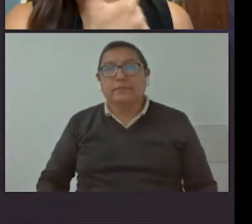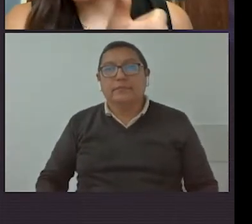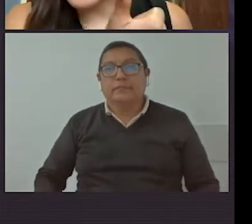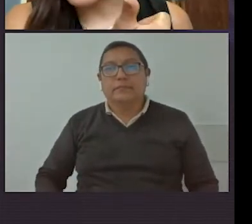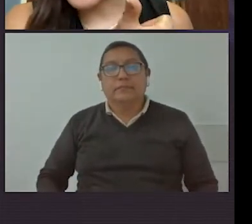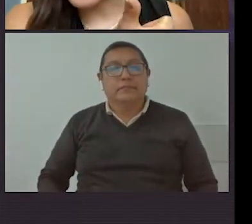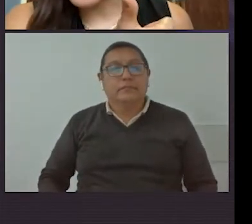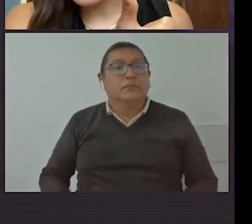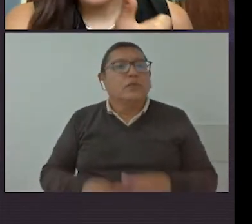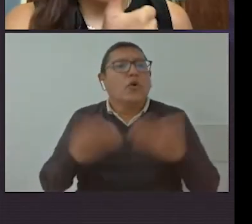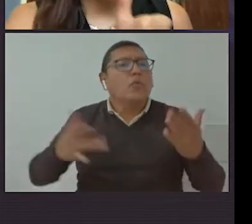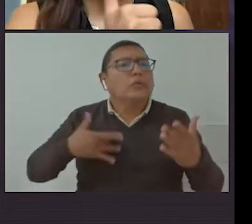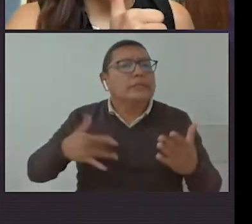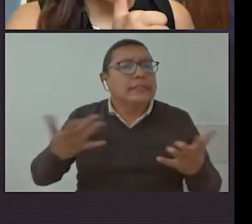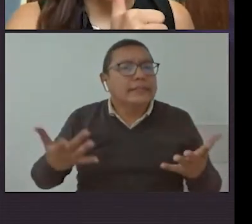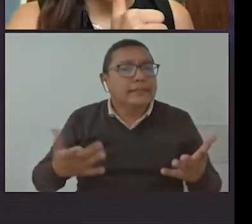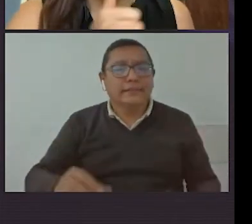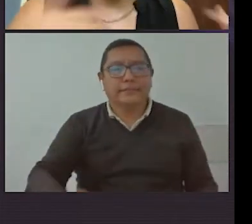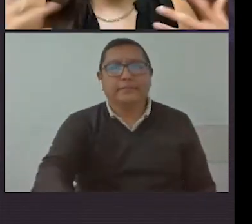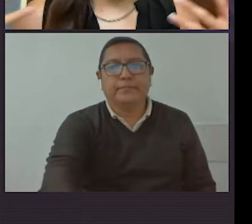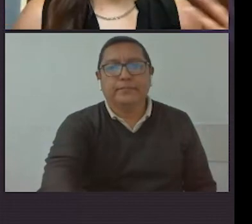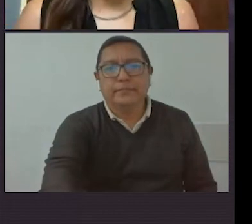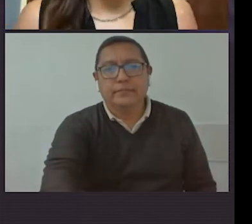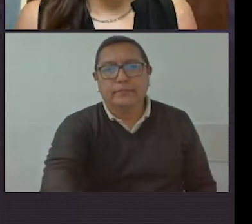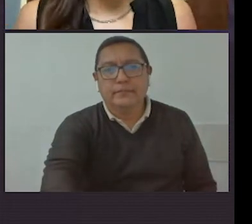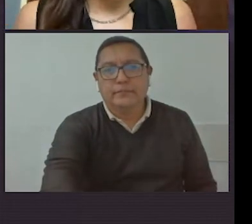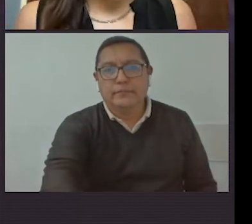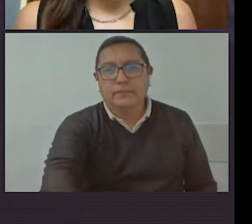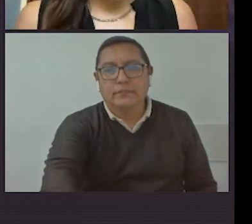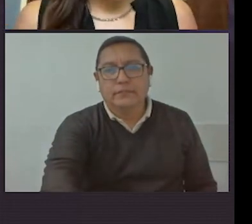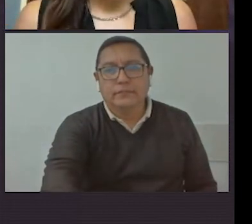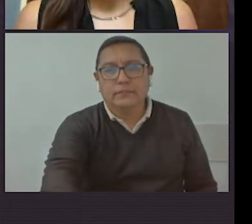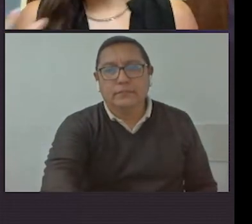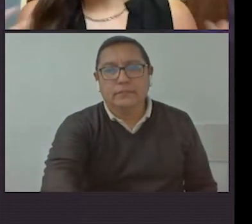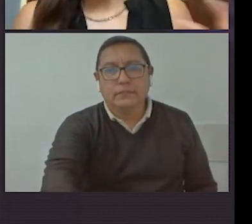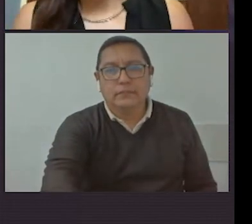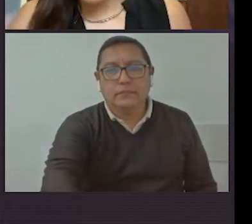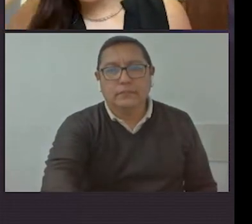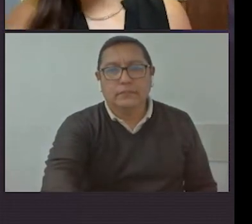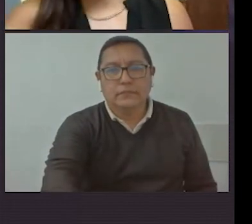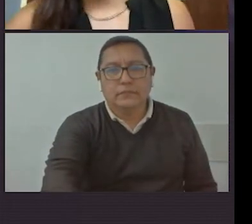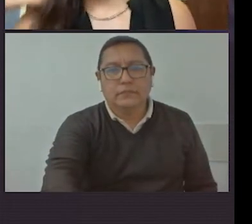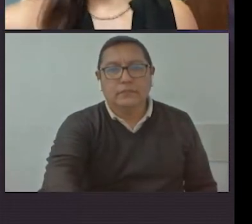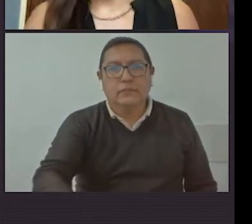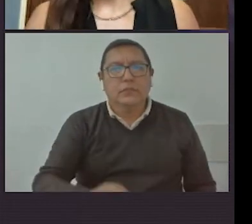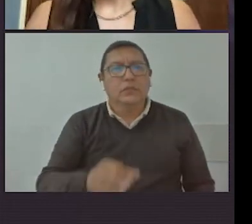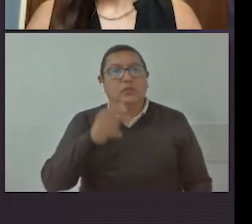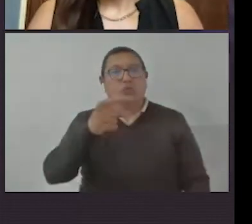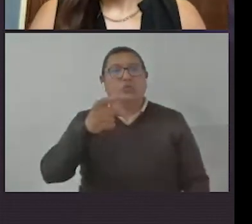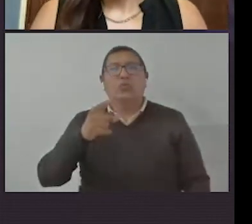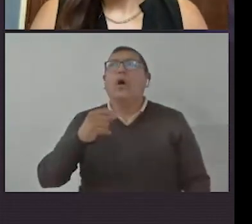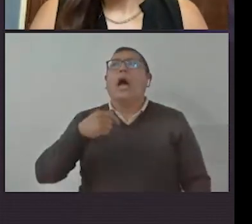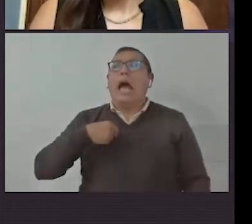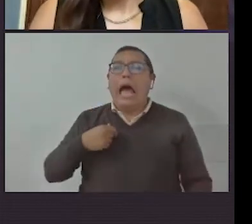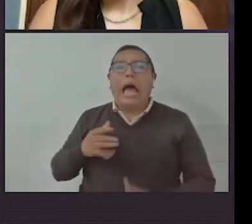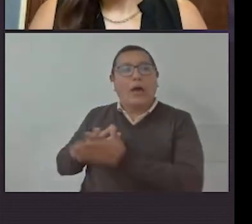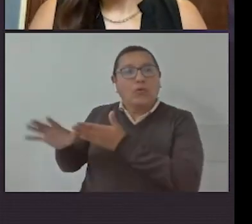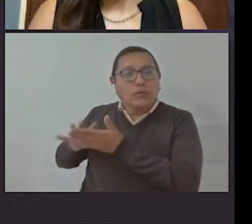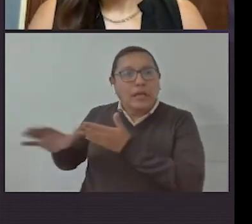¿Cómo te sientes en ese momento que le estás contando? ¿Cómo resolviste ese reto?